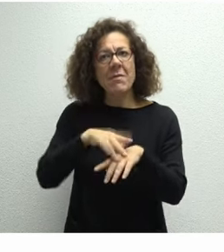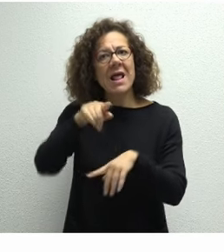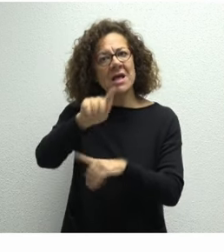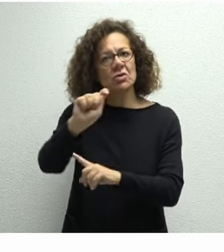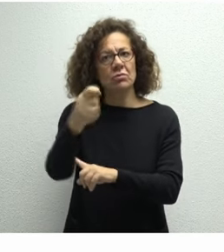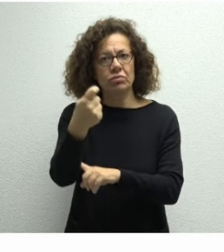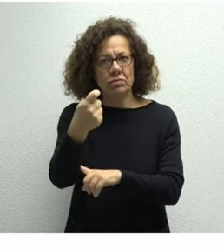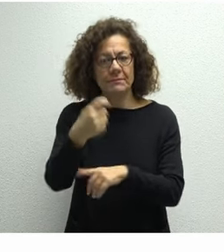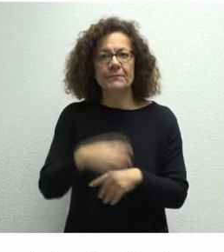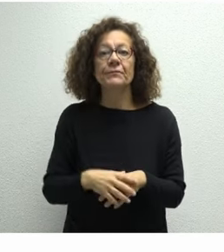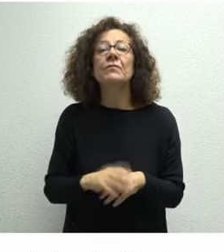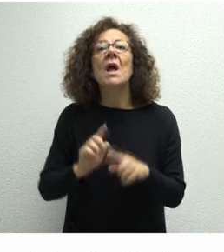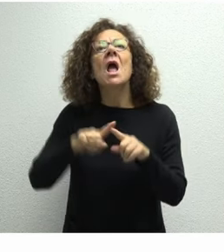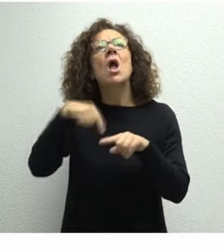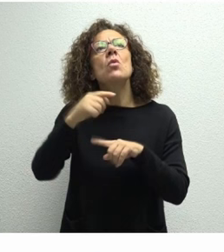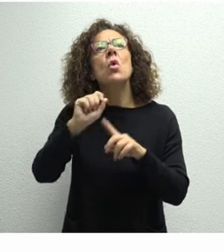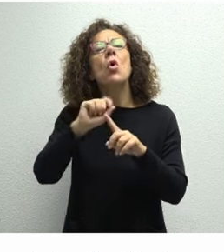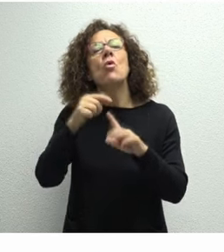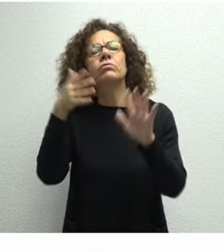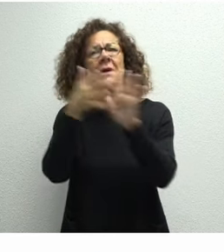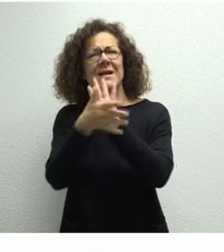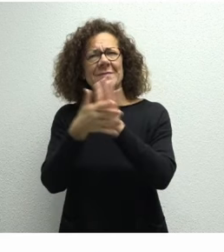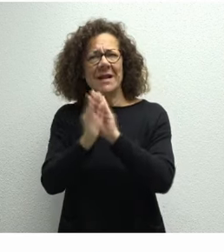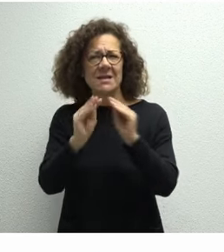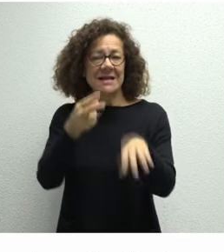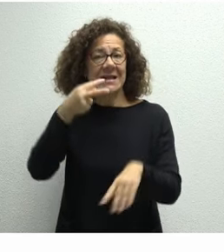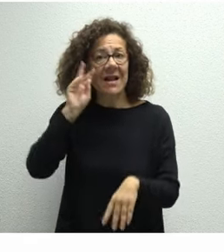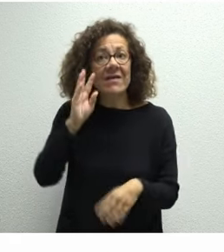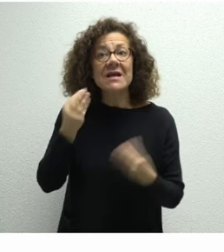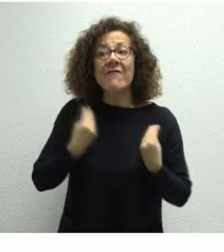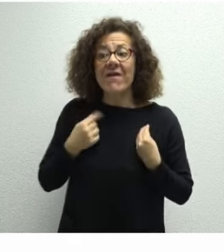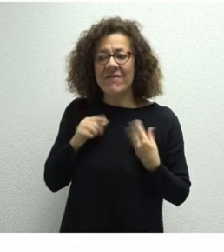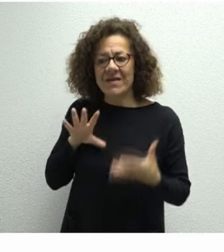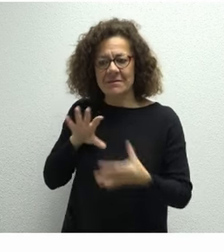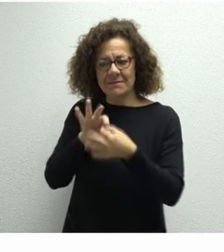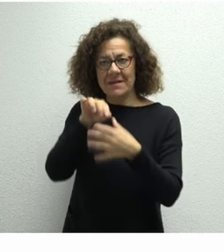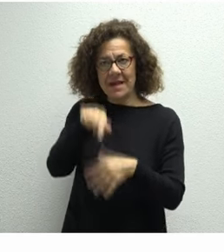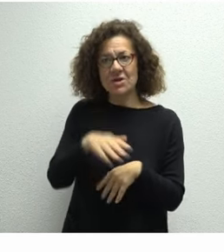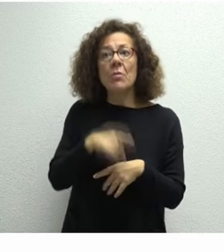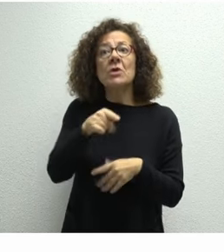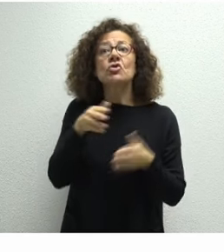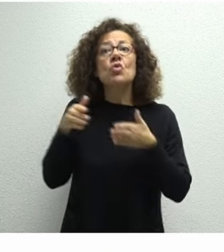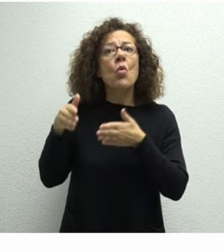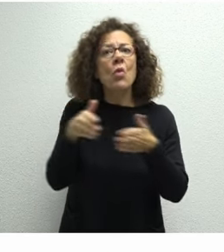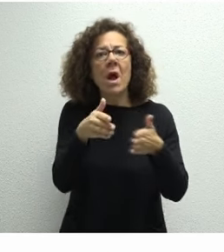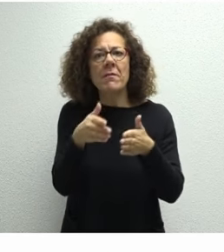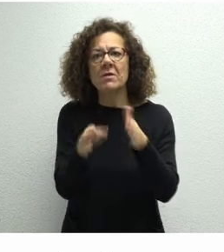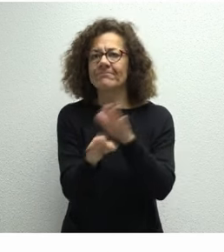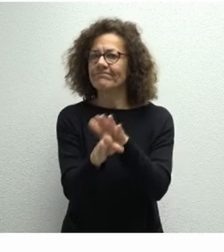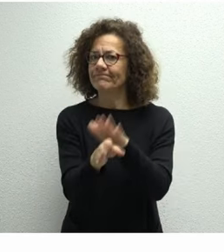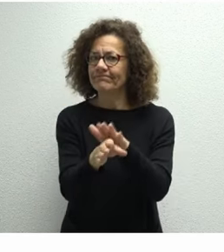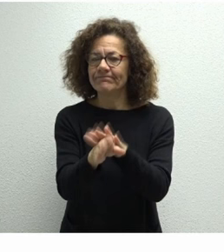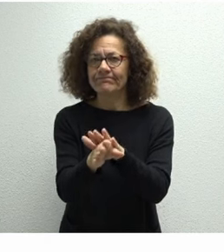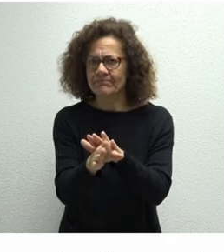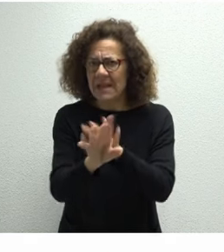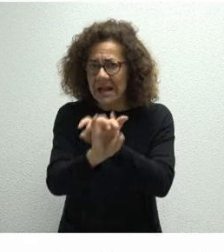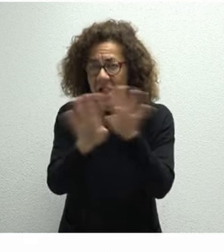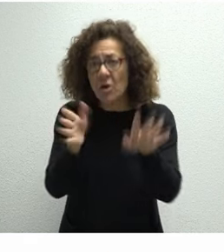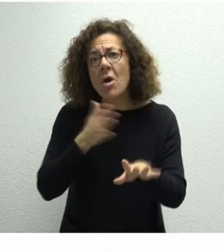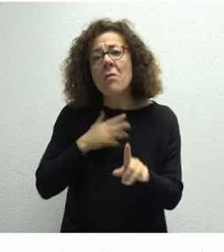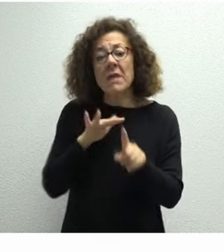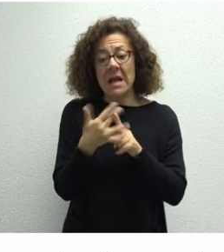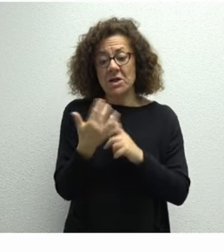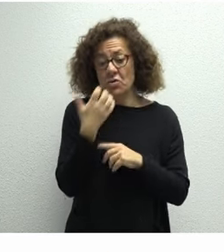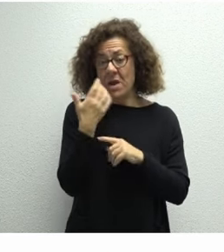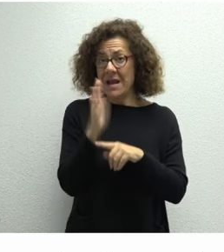éxito y luego contaréis las experiencias vividas en relación a esto pero es un camino que hay que seguir sin lugar a dudas No mi casa es un